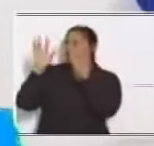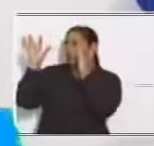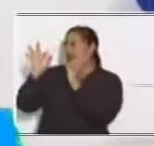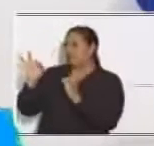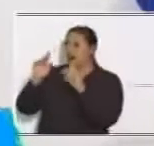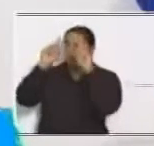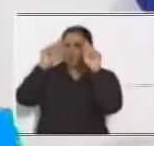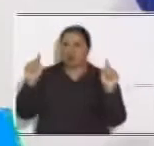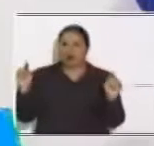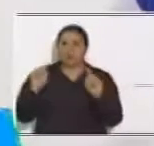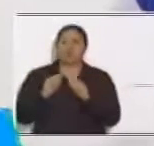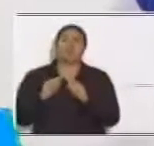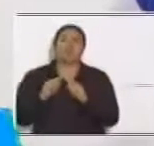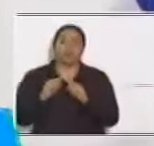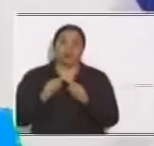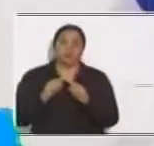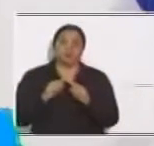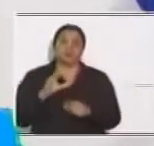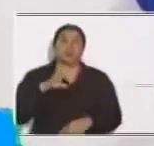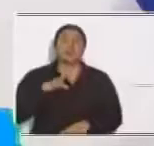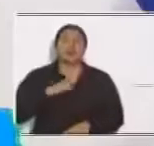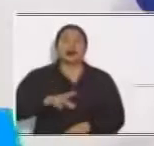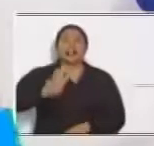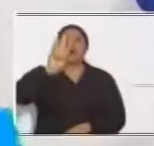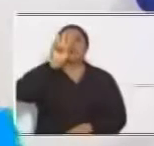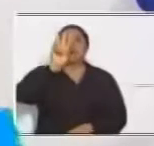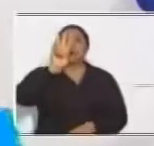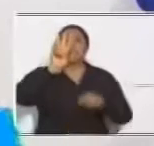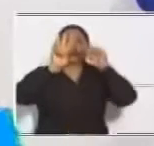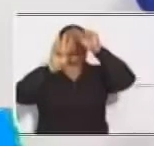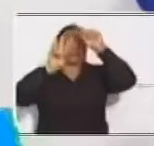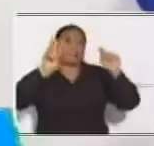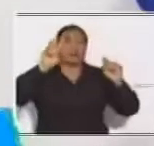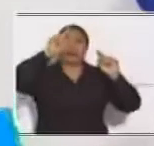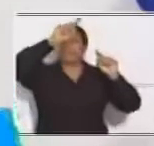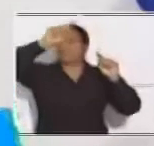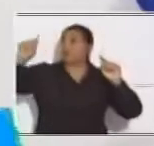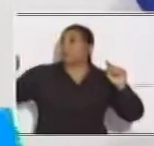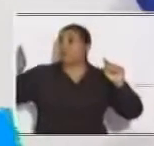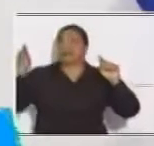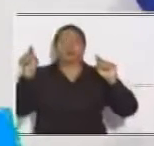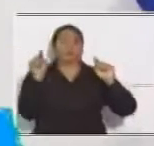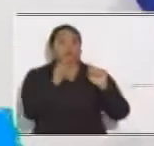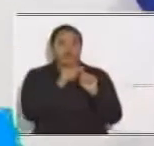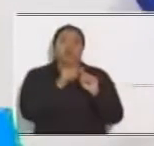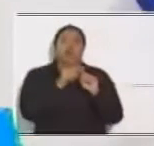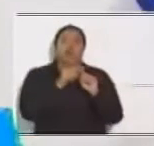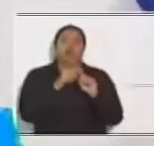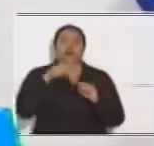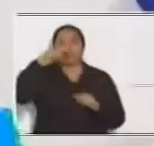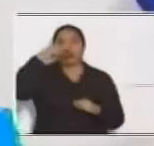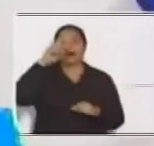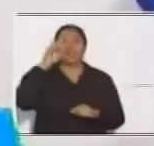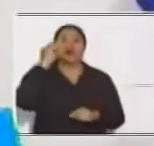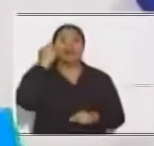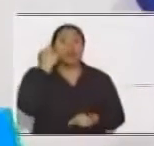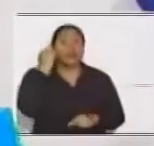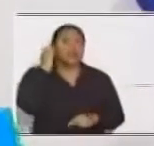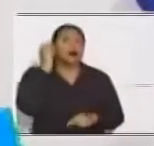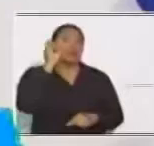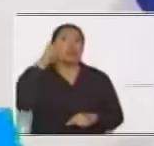triángulo tiene 3 lados, trígono. Tiene 3